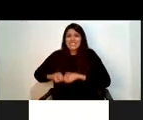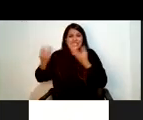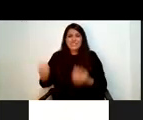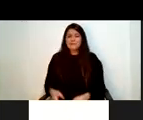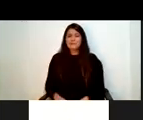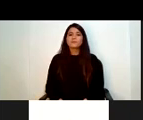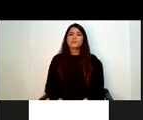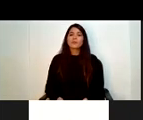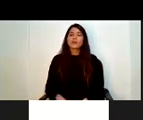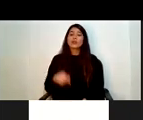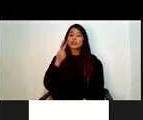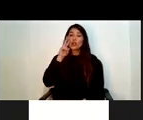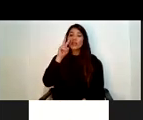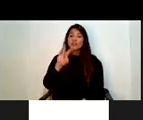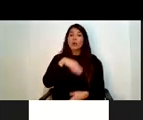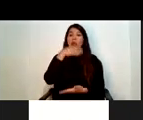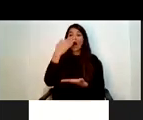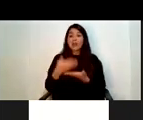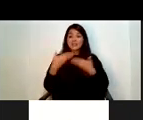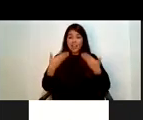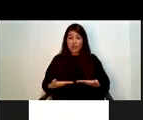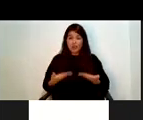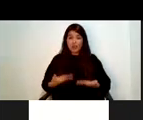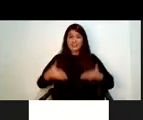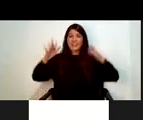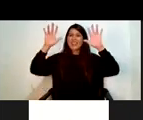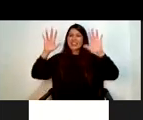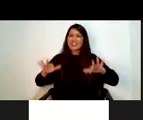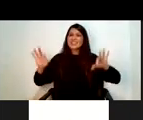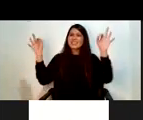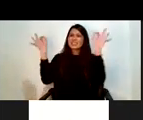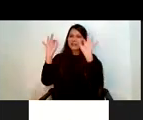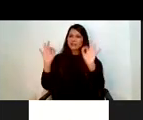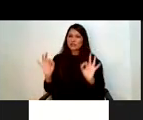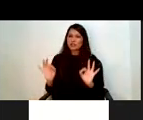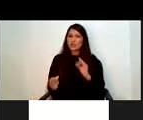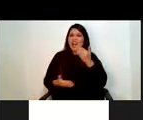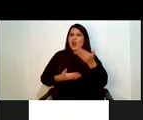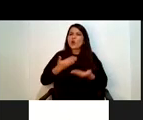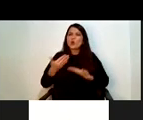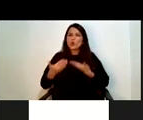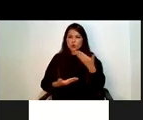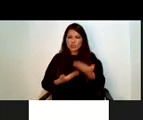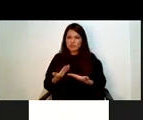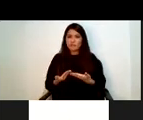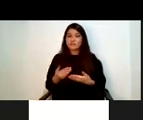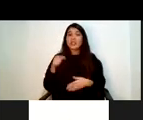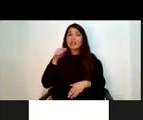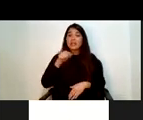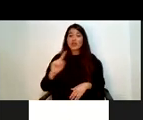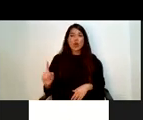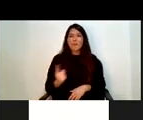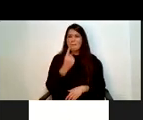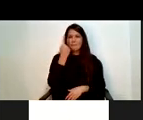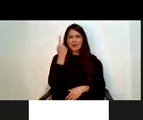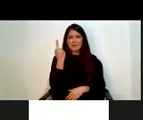Entonces, lo que hemos visto hasta ahora es la descripción de la forma de la conducta, que eso es lo primero que tenemos